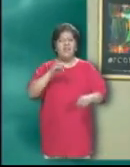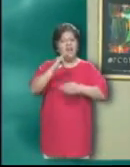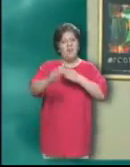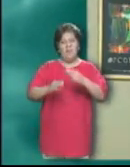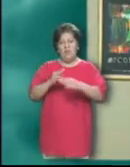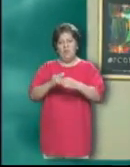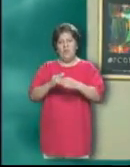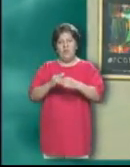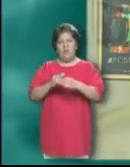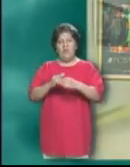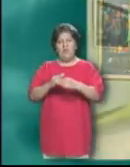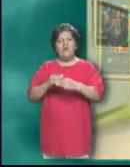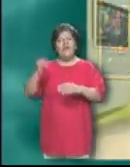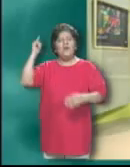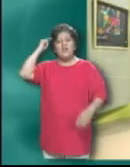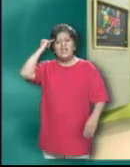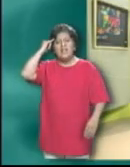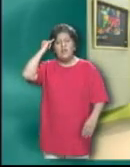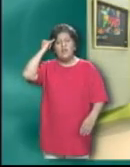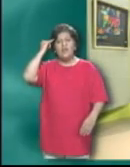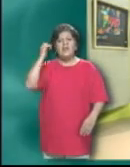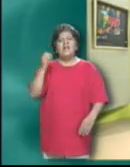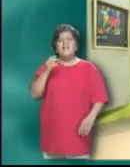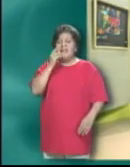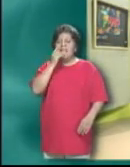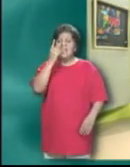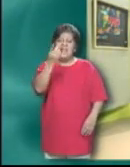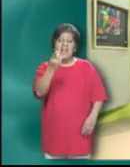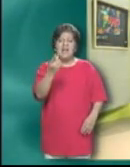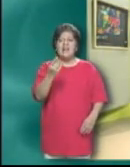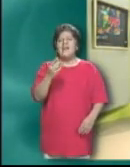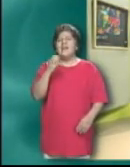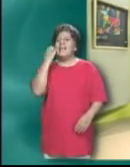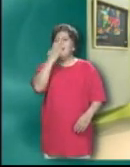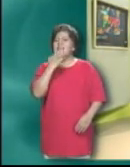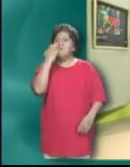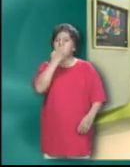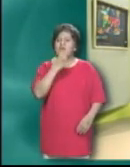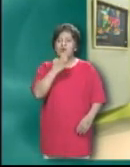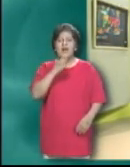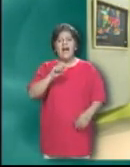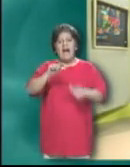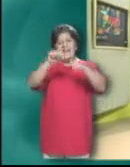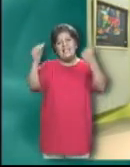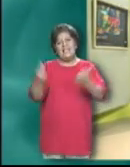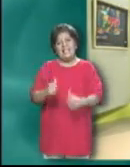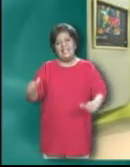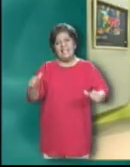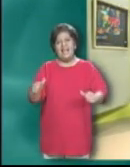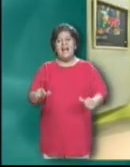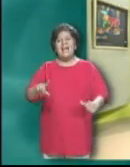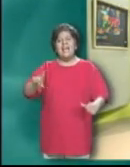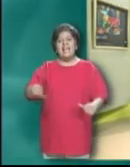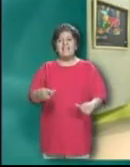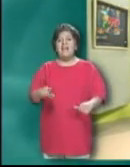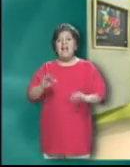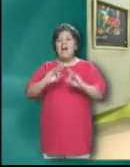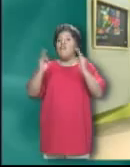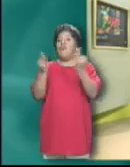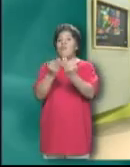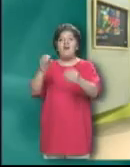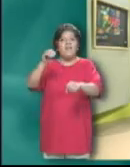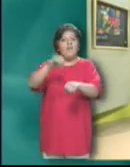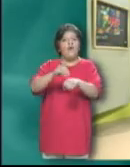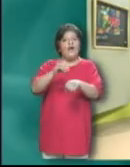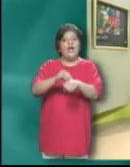mundo. Los náhuatls se referían a la creación artística como la forma de poner el toque divino